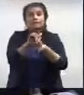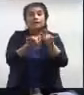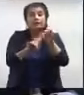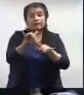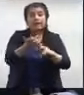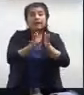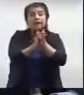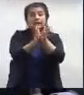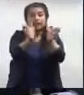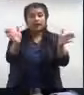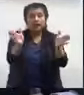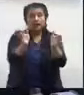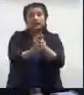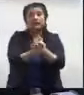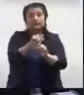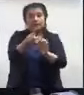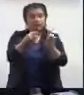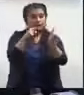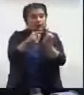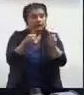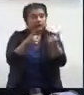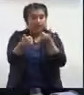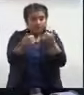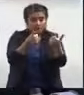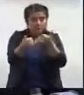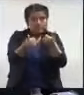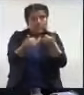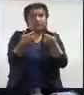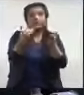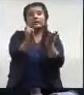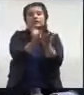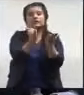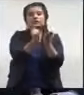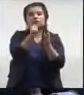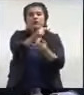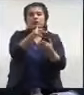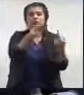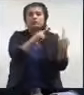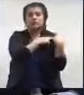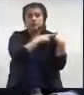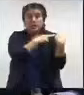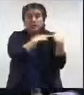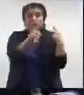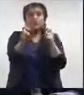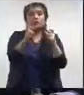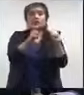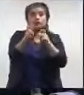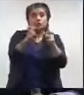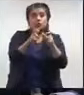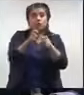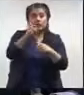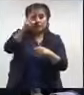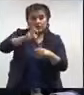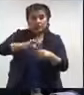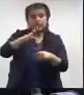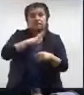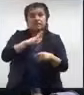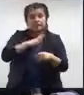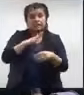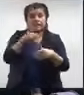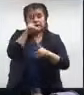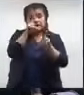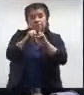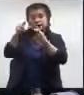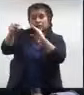Secretaría General, órgano administrativo de la institución responsable del control de la correspondencia y de